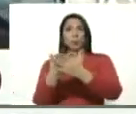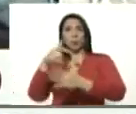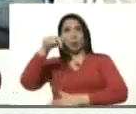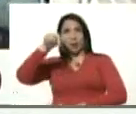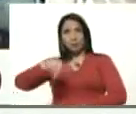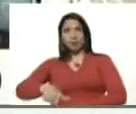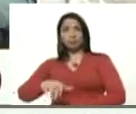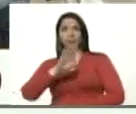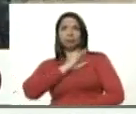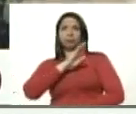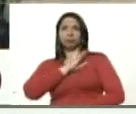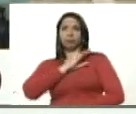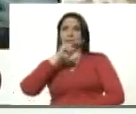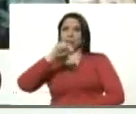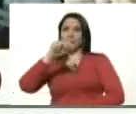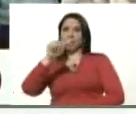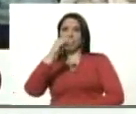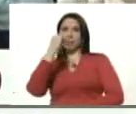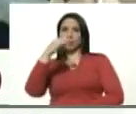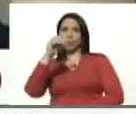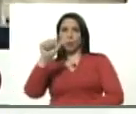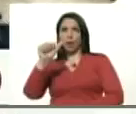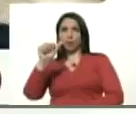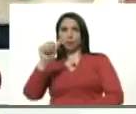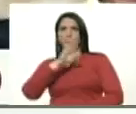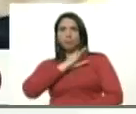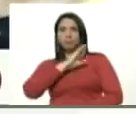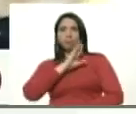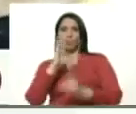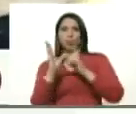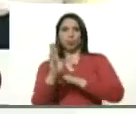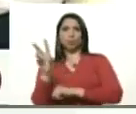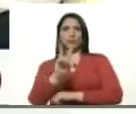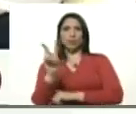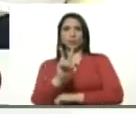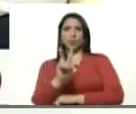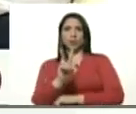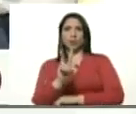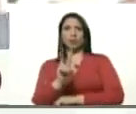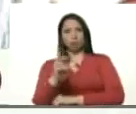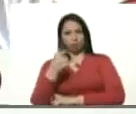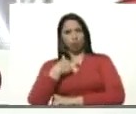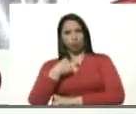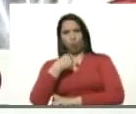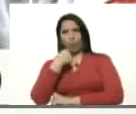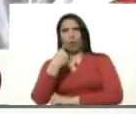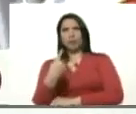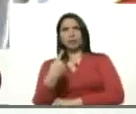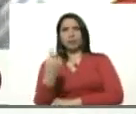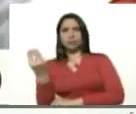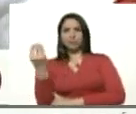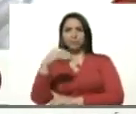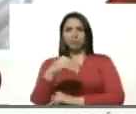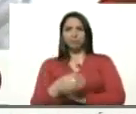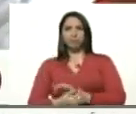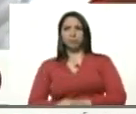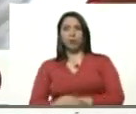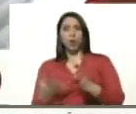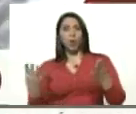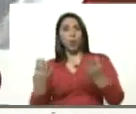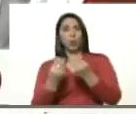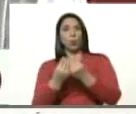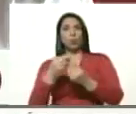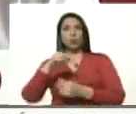Nasoa es portador patrimonial de la cultura venezolana. Me atrevo a decir, además, que junto a Aquiles